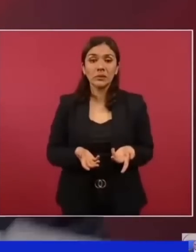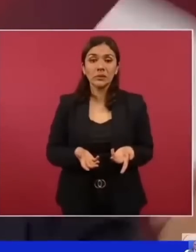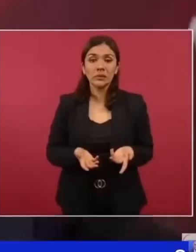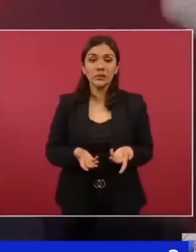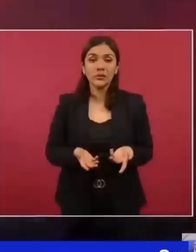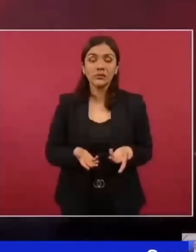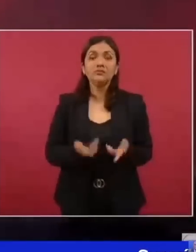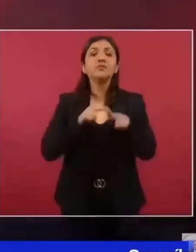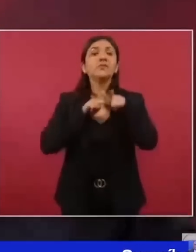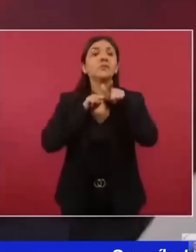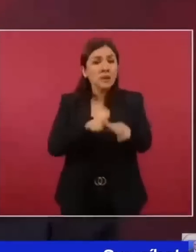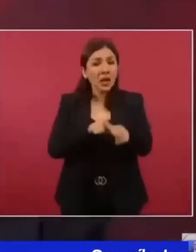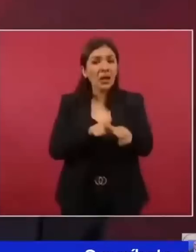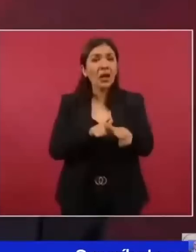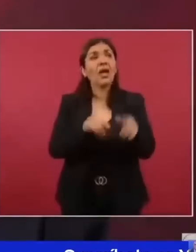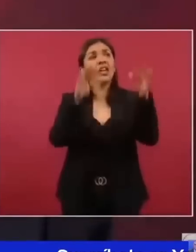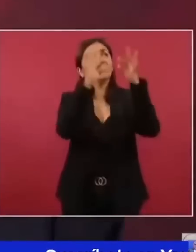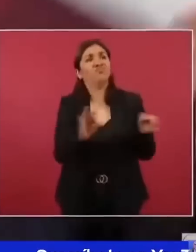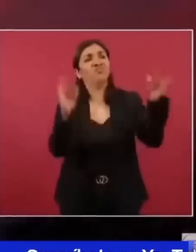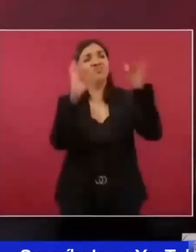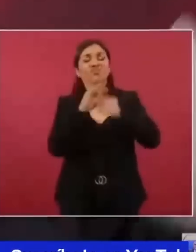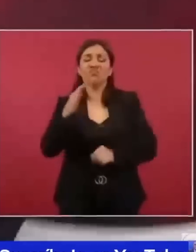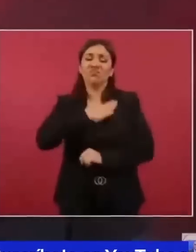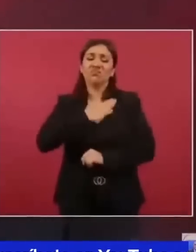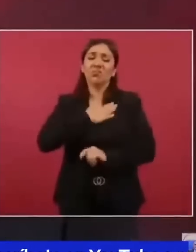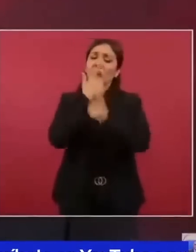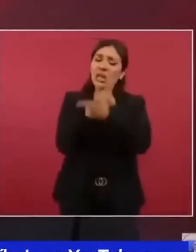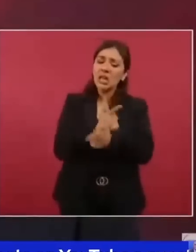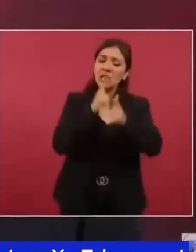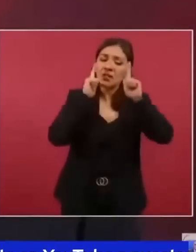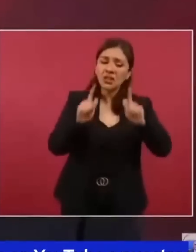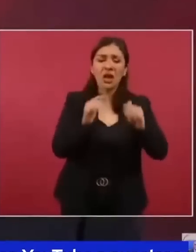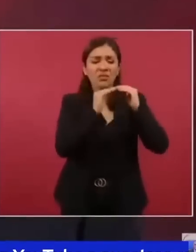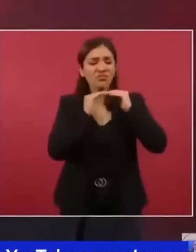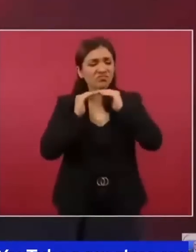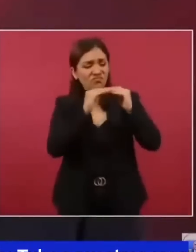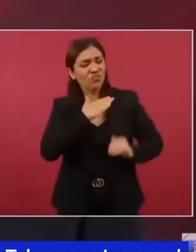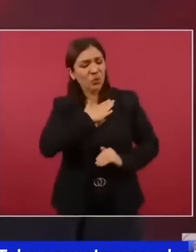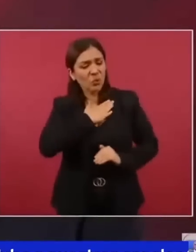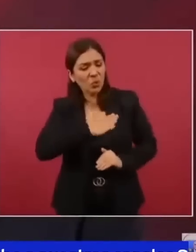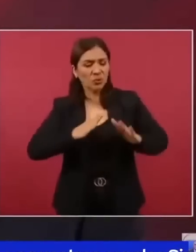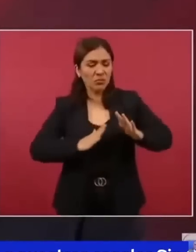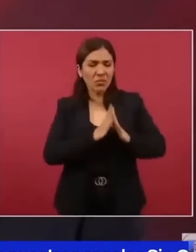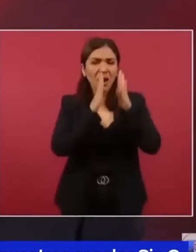Y siguen hablando de libertad, y siguen hablando de democracia.